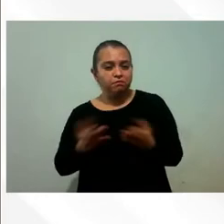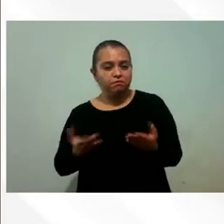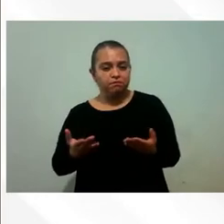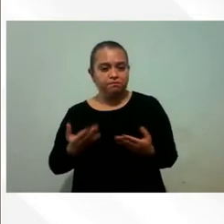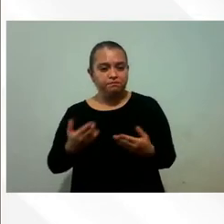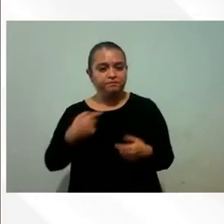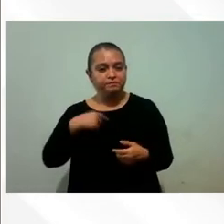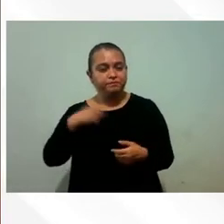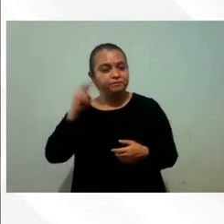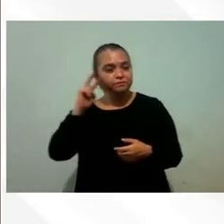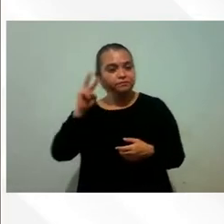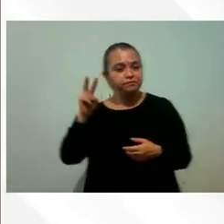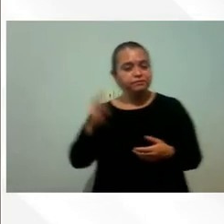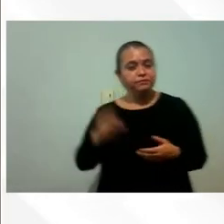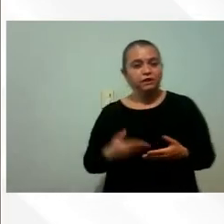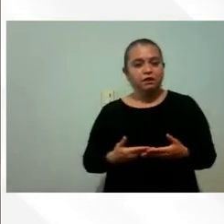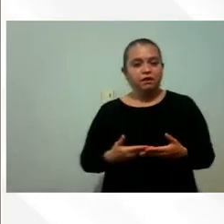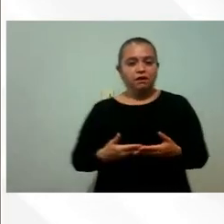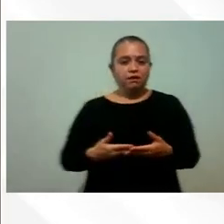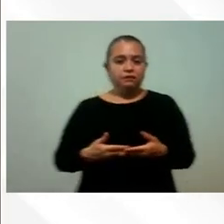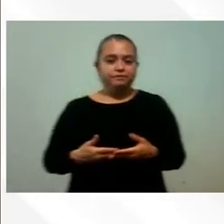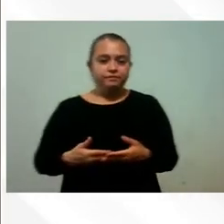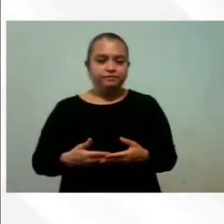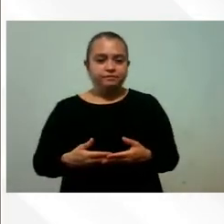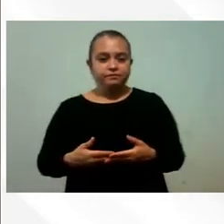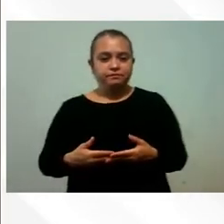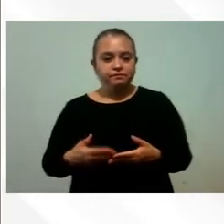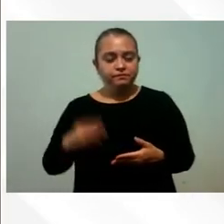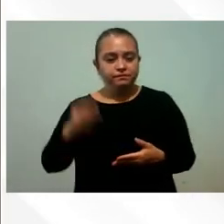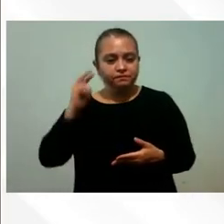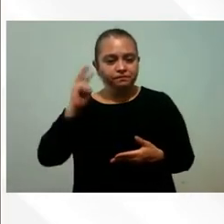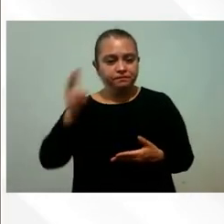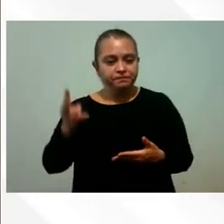el ambiente de un clima seguro, afectivo,